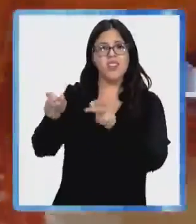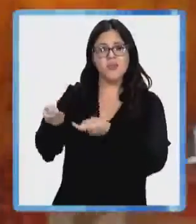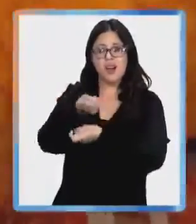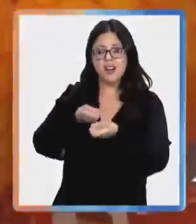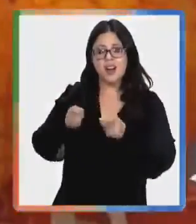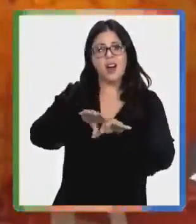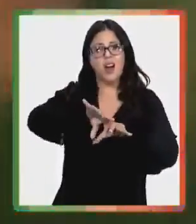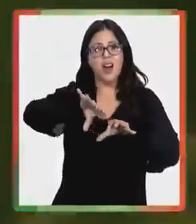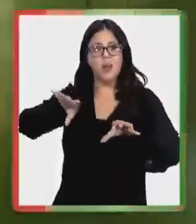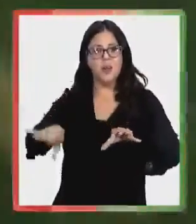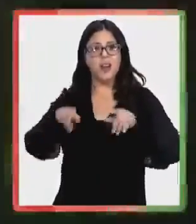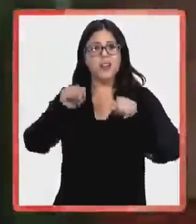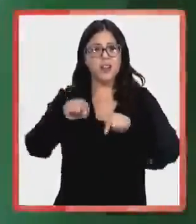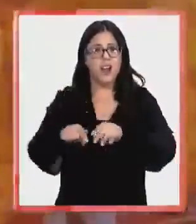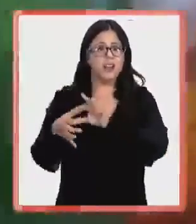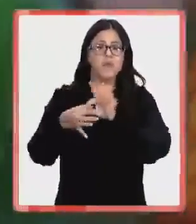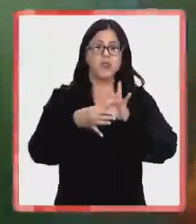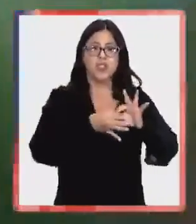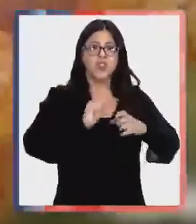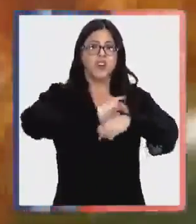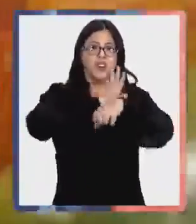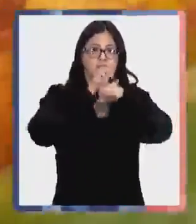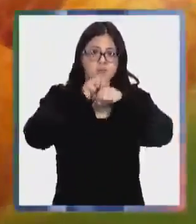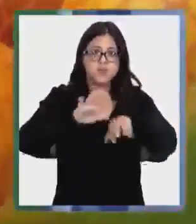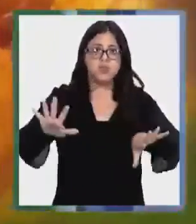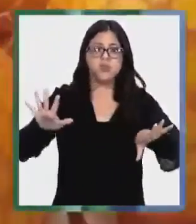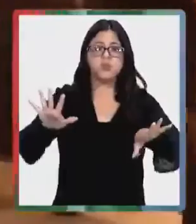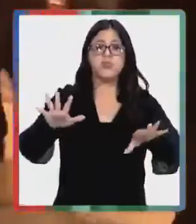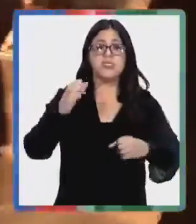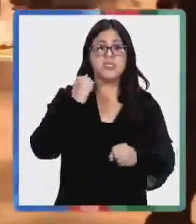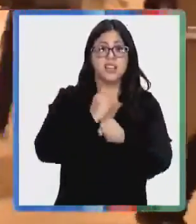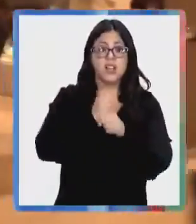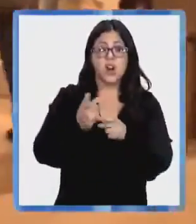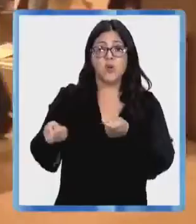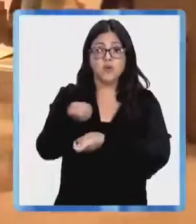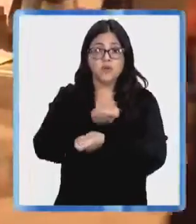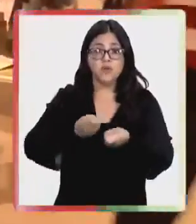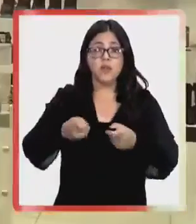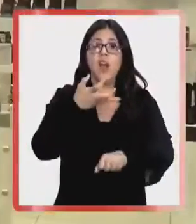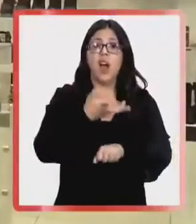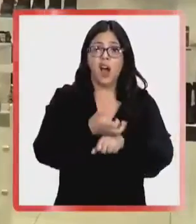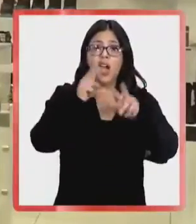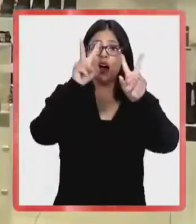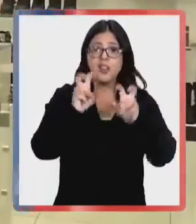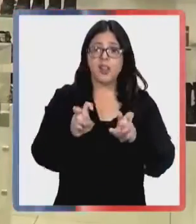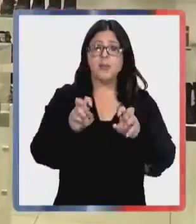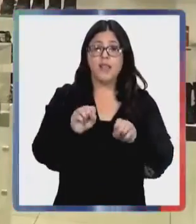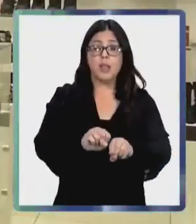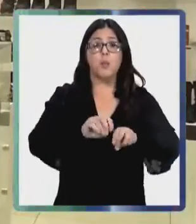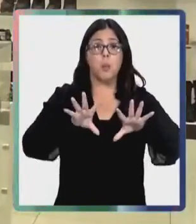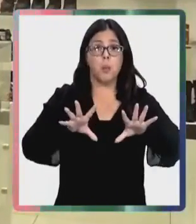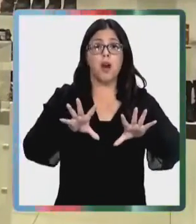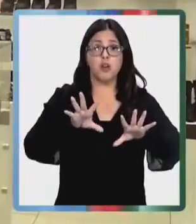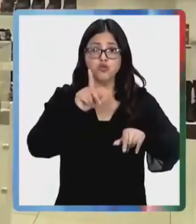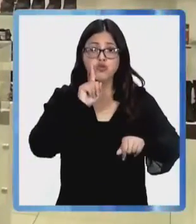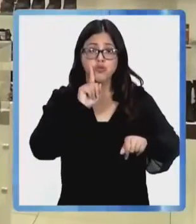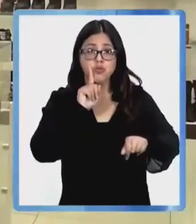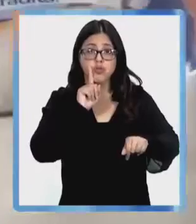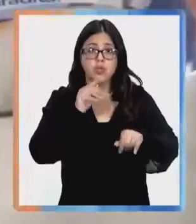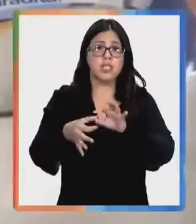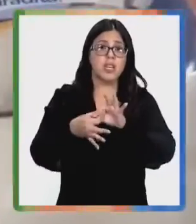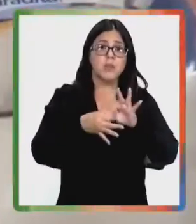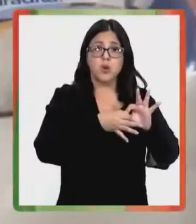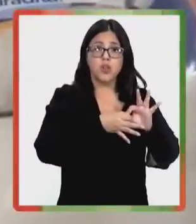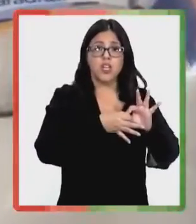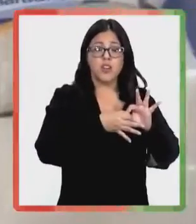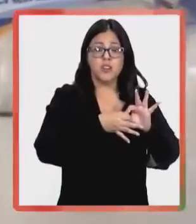determinantes económicos han quedado fuera. Con las consecuencias que la pandemia ha traído a nivel laboral y económico, ya existen estimaciones del impacto que ha